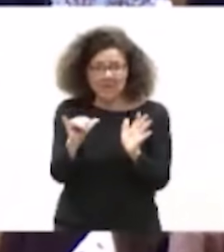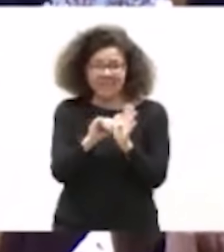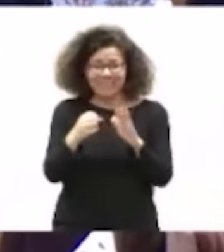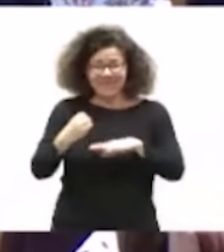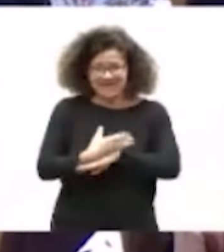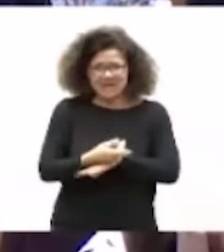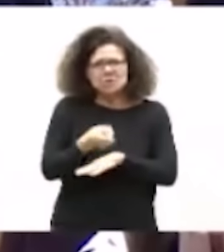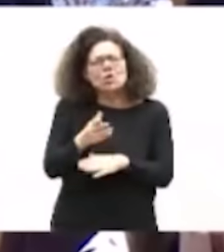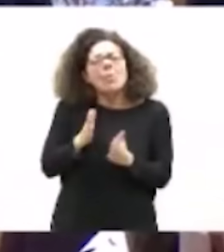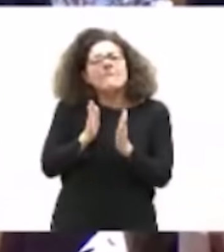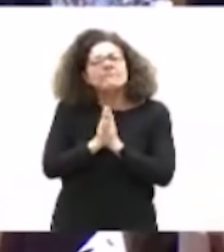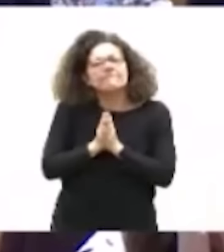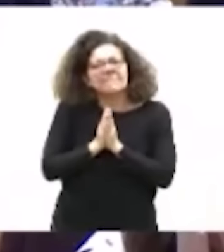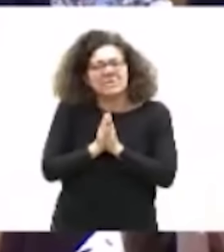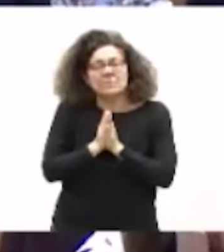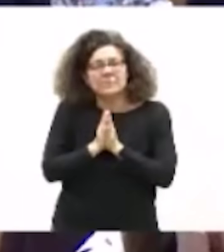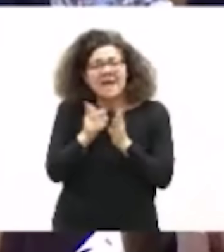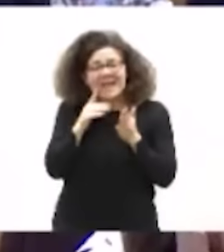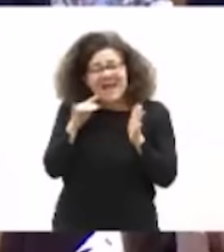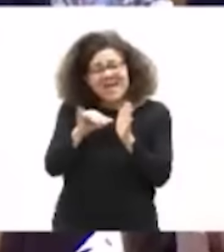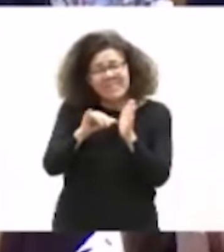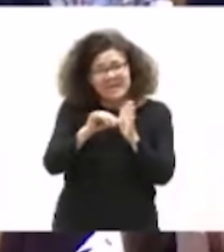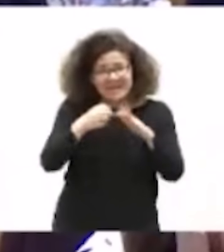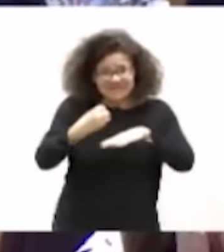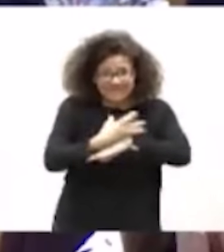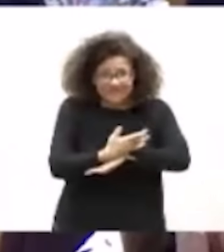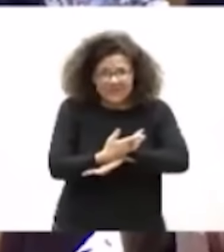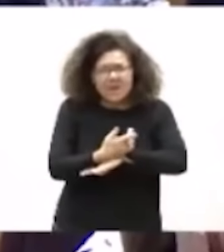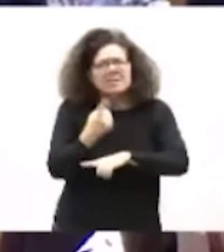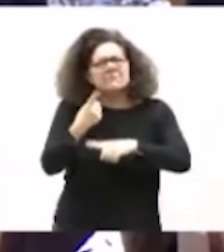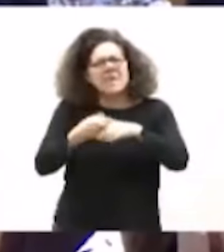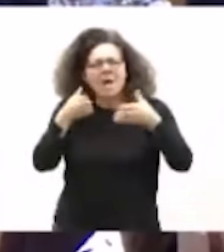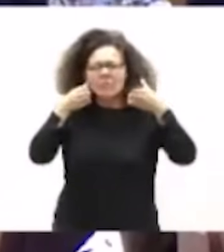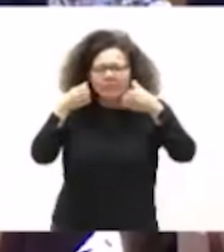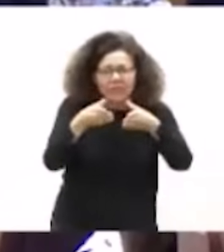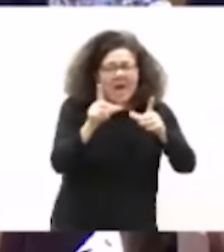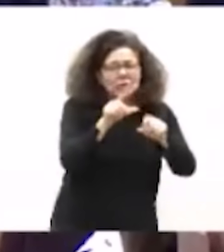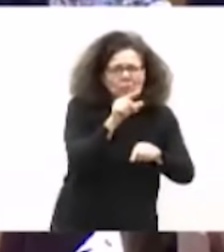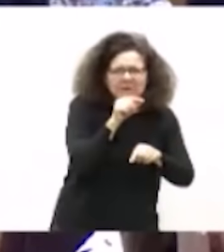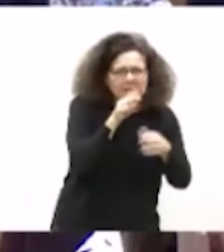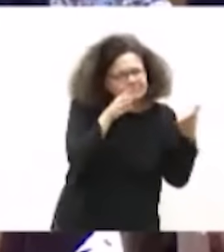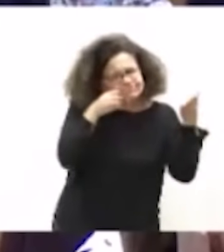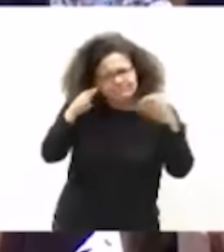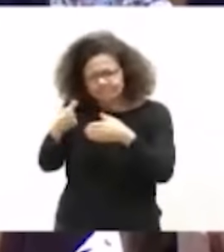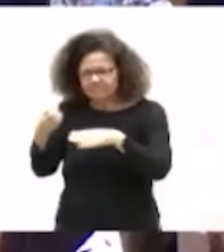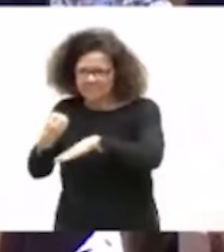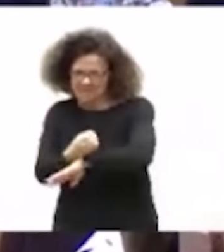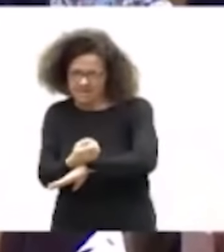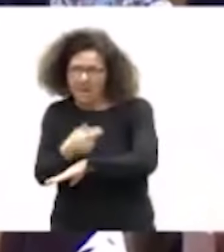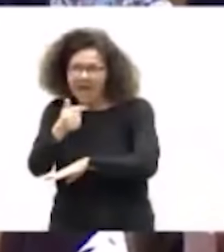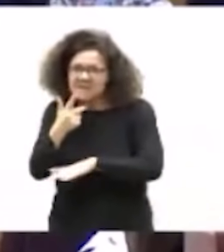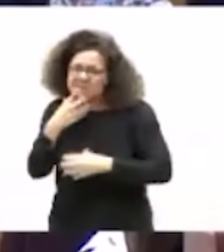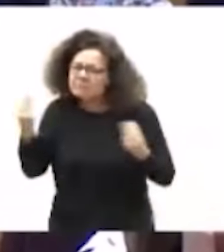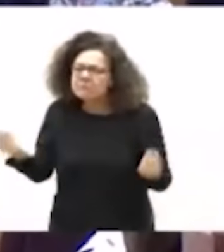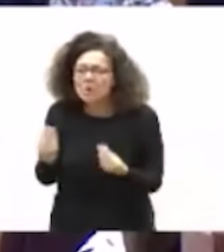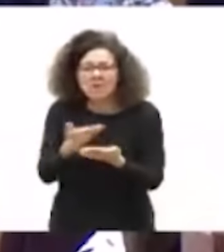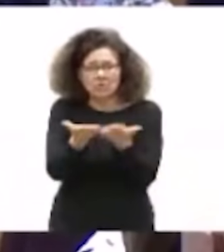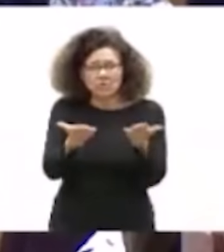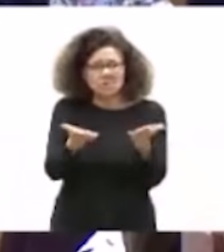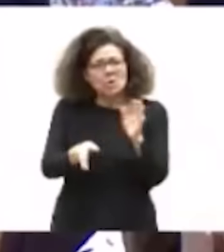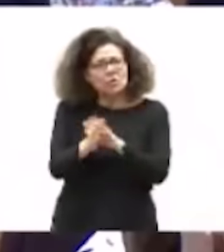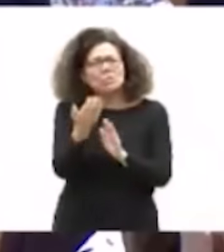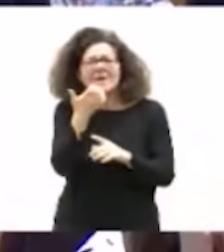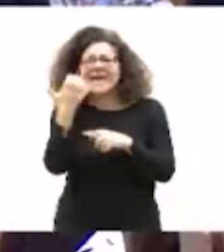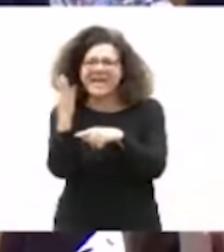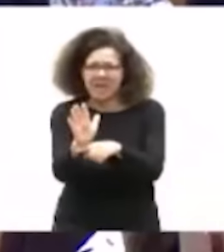Yo solo le pido una cosa, que dedique a las cercanías de Madrid la mitad de lo que dedica a Twitter. Y con eso nos va a ir mejor a todos. Y termino con un ejemplo. Termino